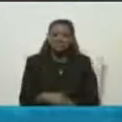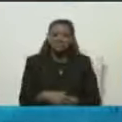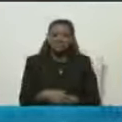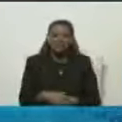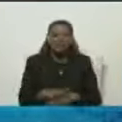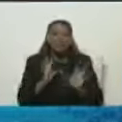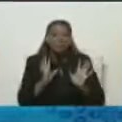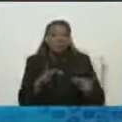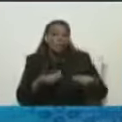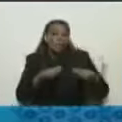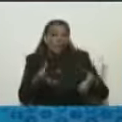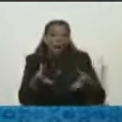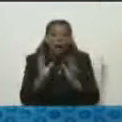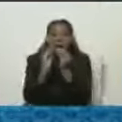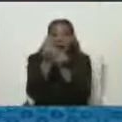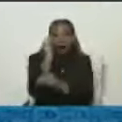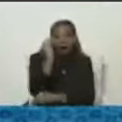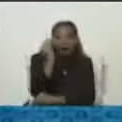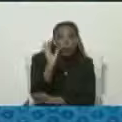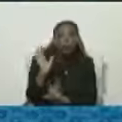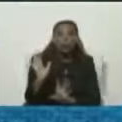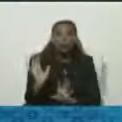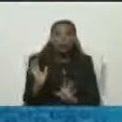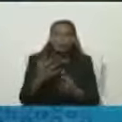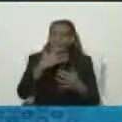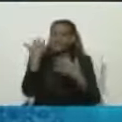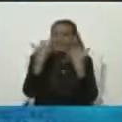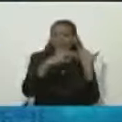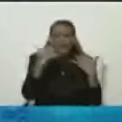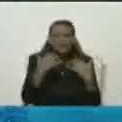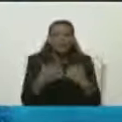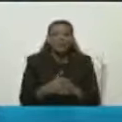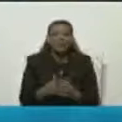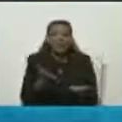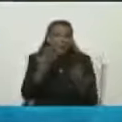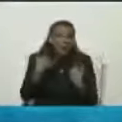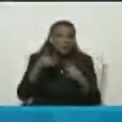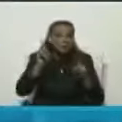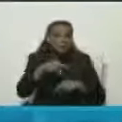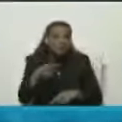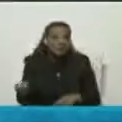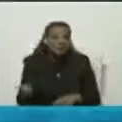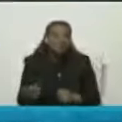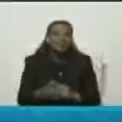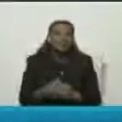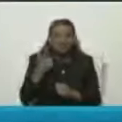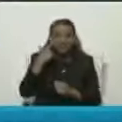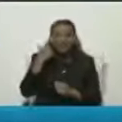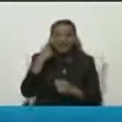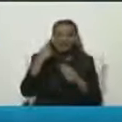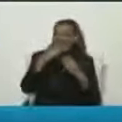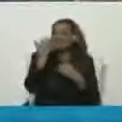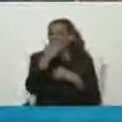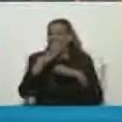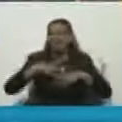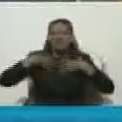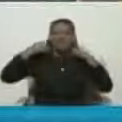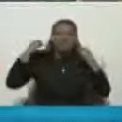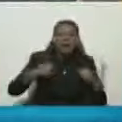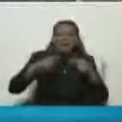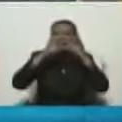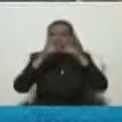Vamos a regalarle una carcajada a toda Venezuela. ¿Ustedes saben hacer una carcajada fuerte?